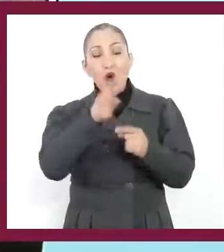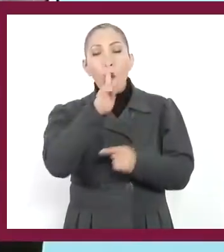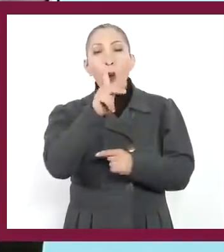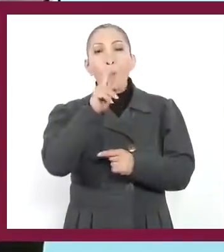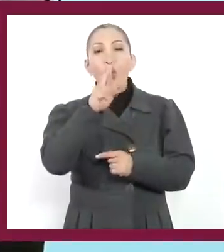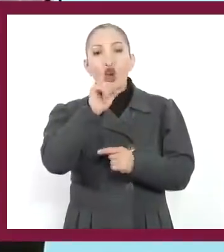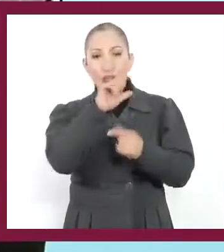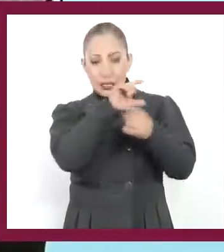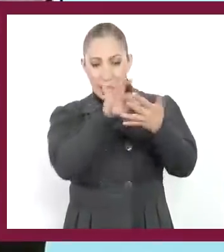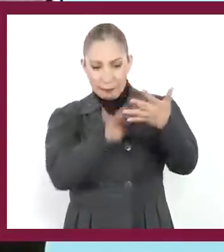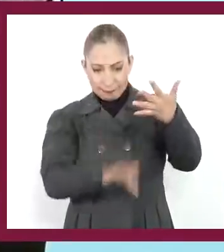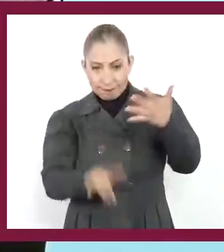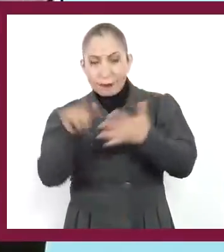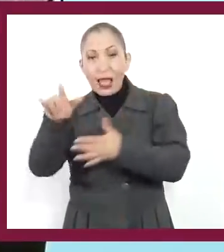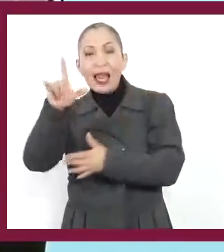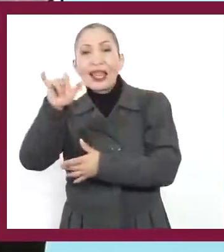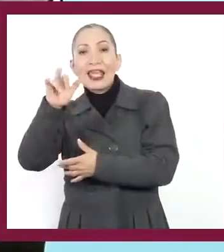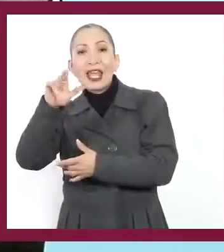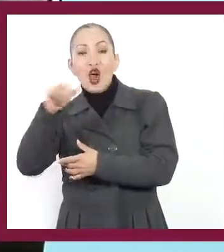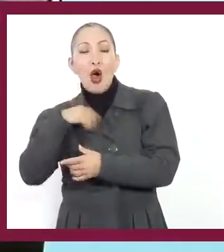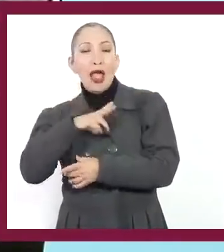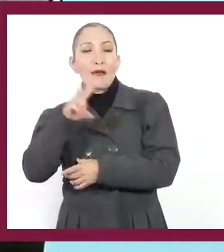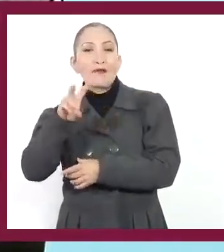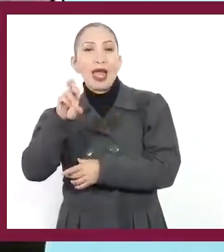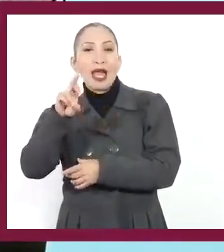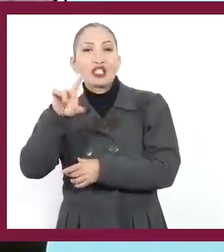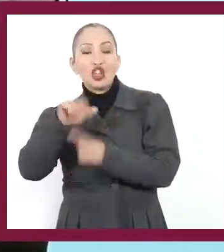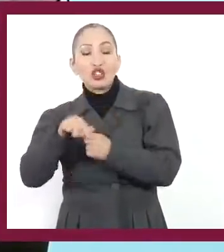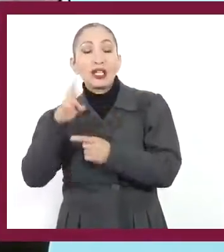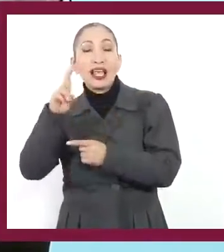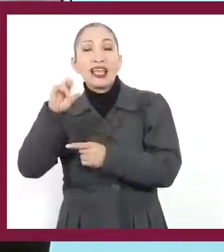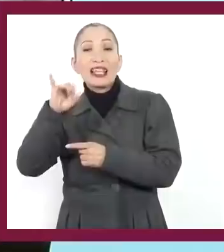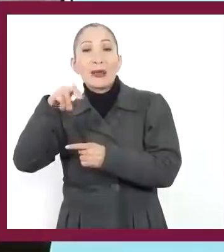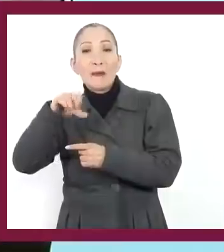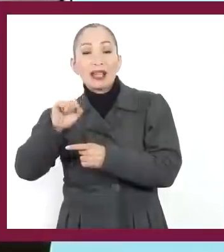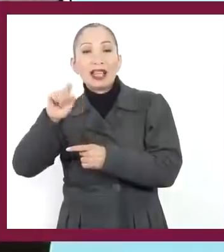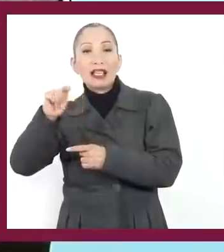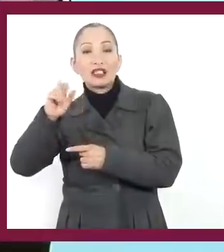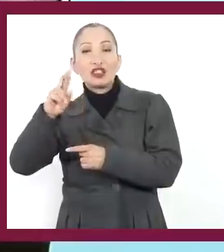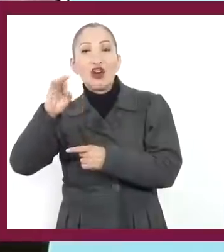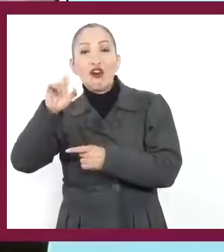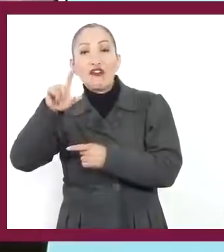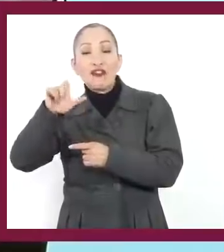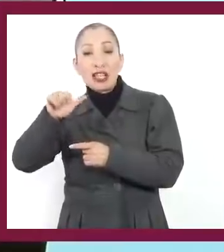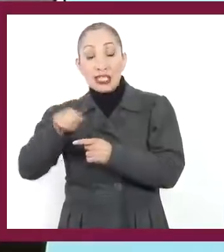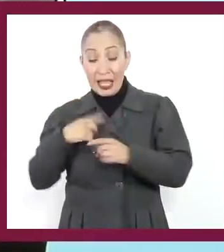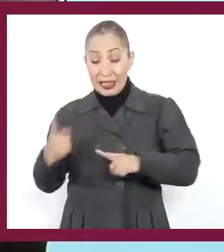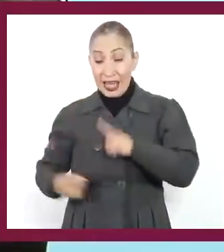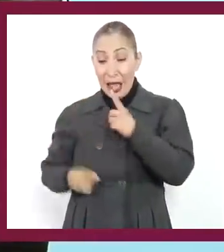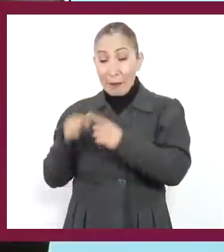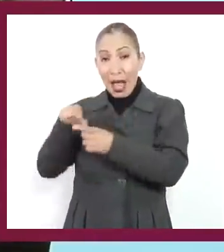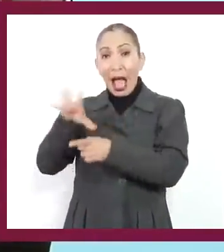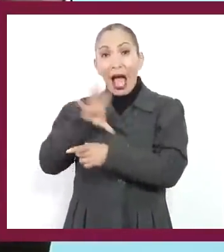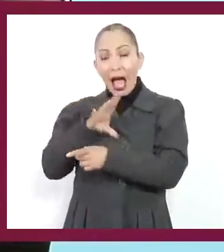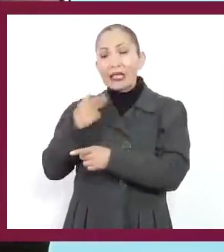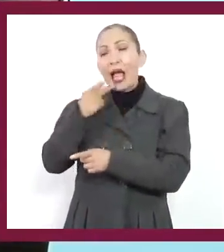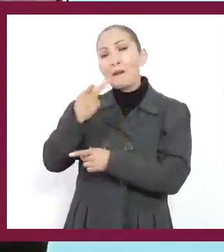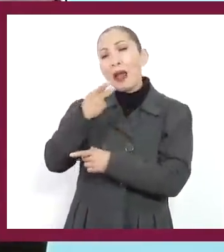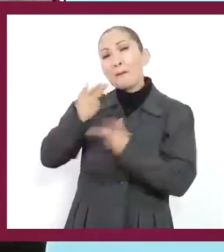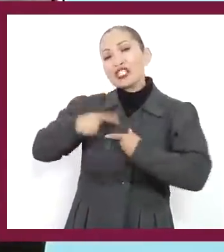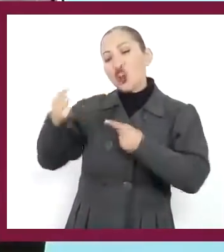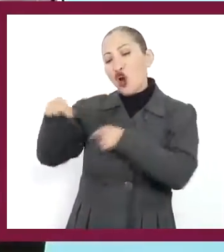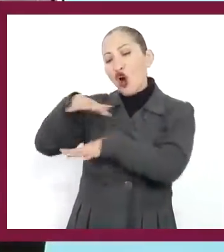prosa; lírico, que utiliza versos, rimas y estrofas; y dramático, en el cual aparecen